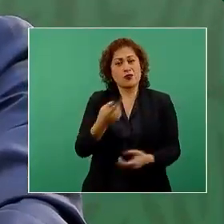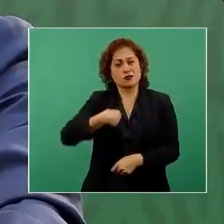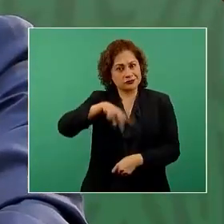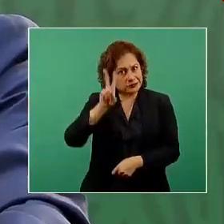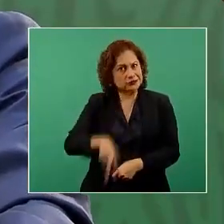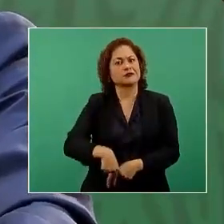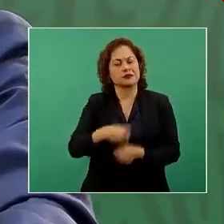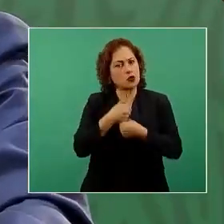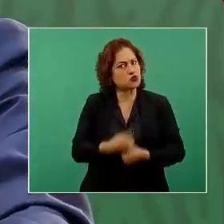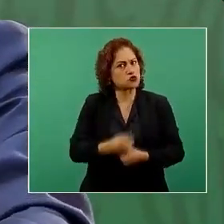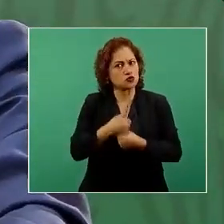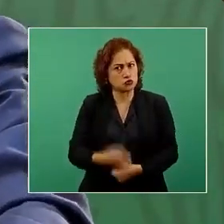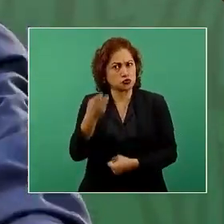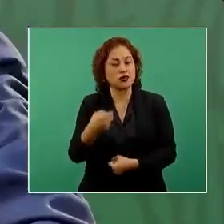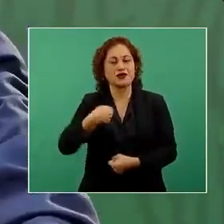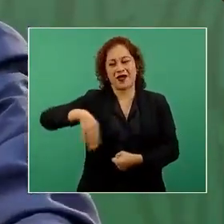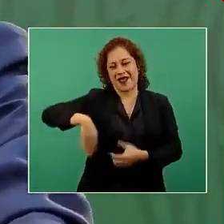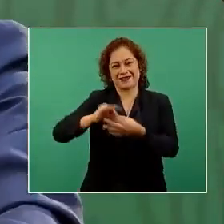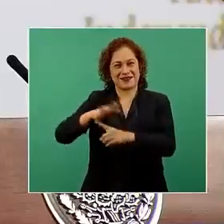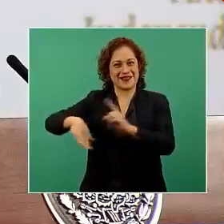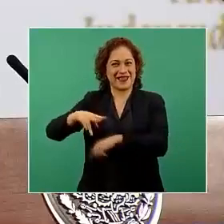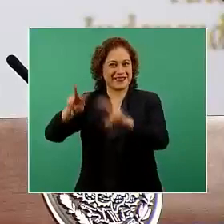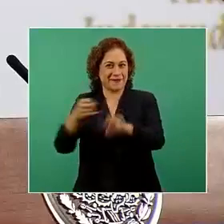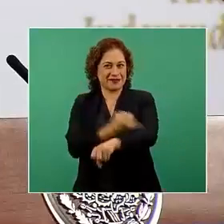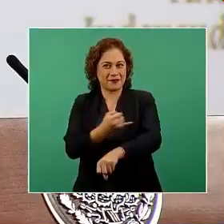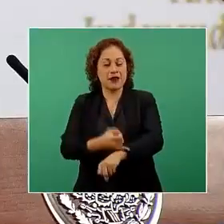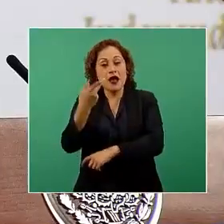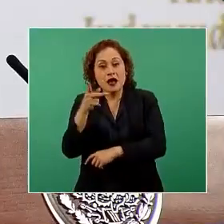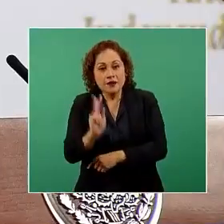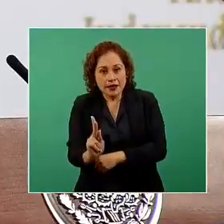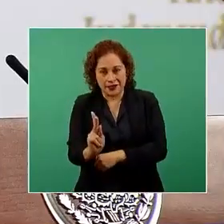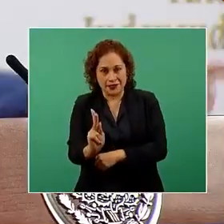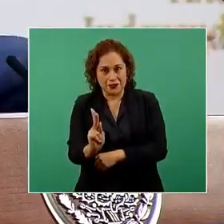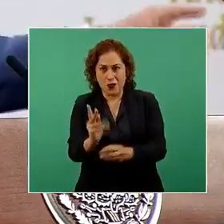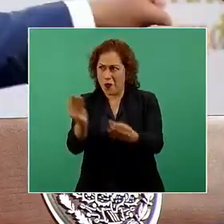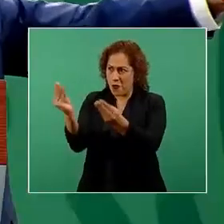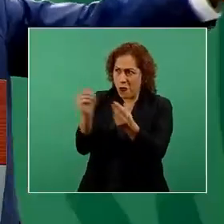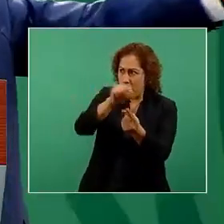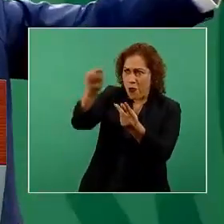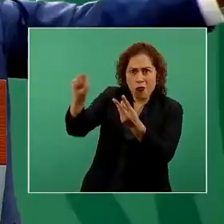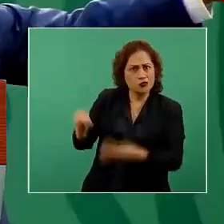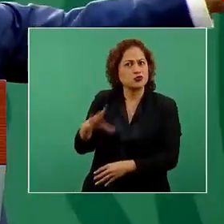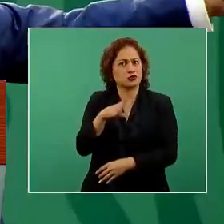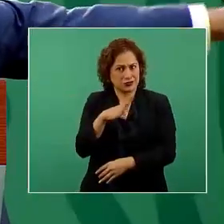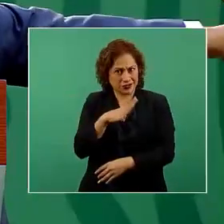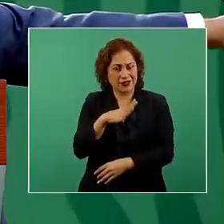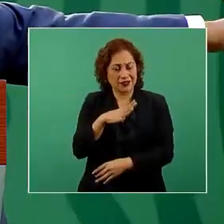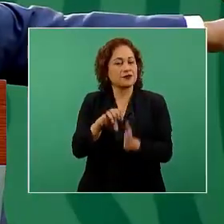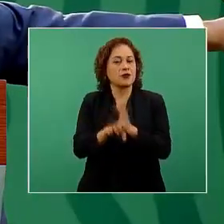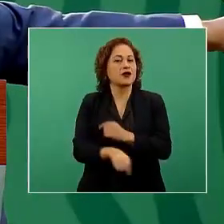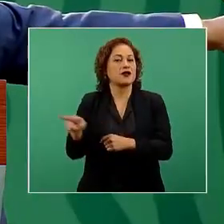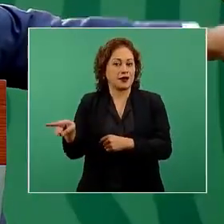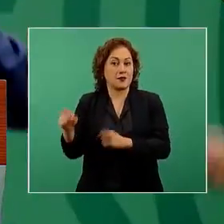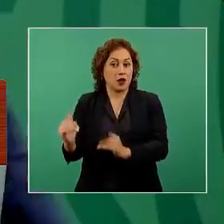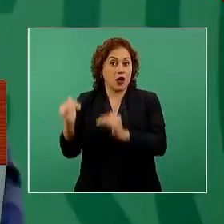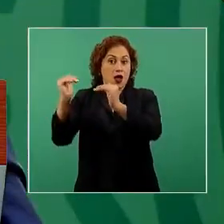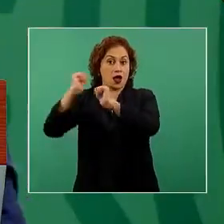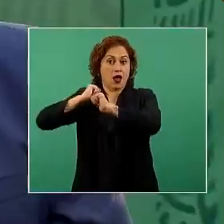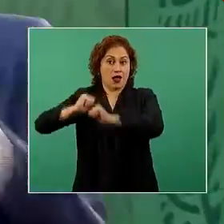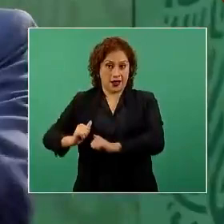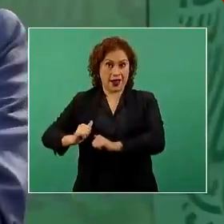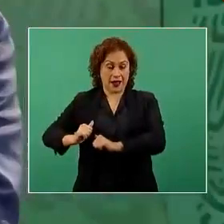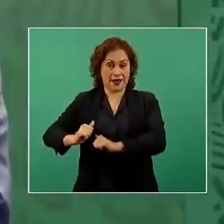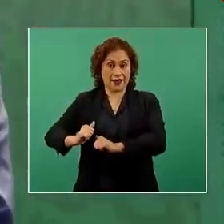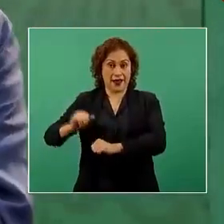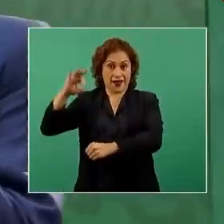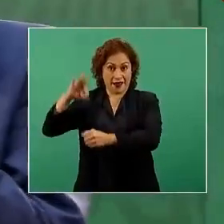Muchísimo. Hablaba yo de este caso de Iztapalapa, pero hay muchísimos más. De cómo estos que están de autoridades electorales